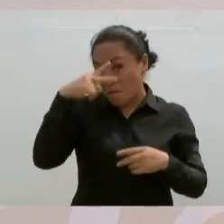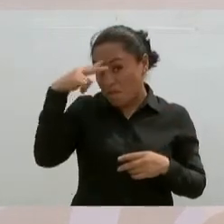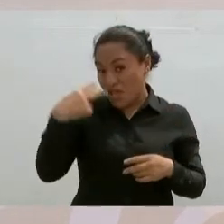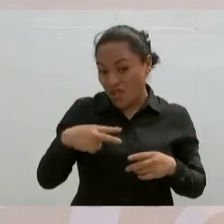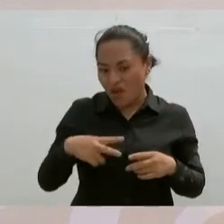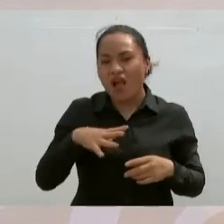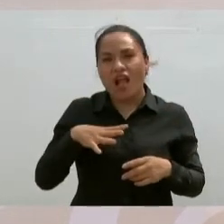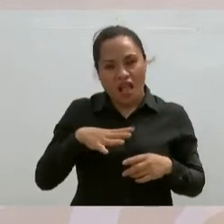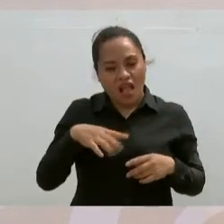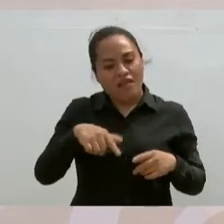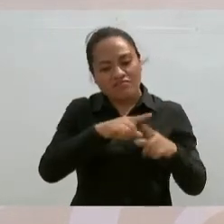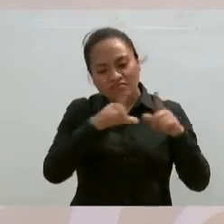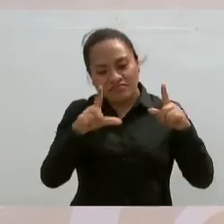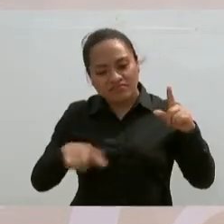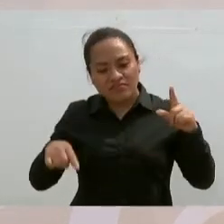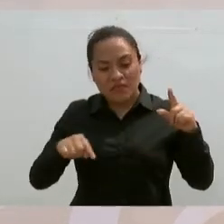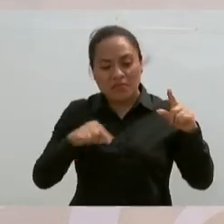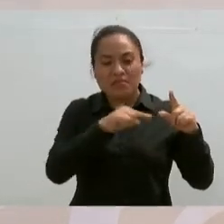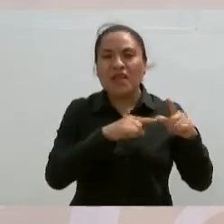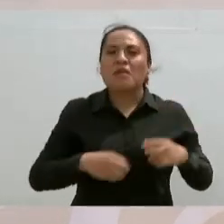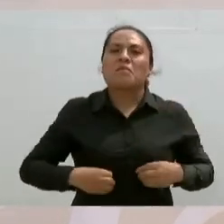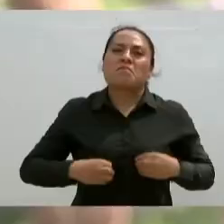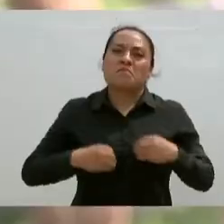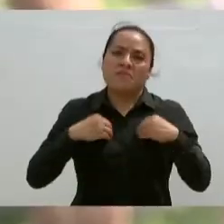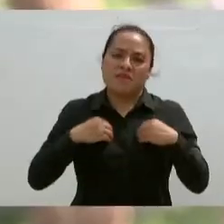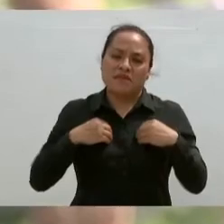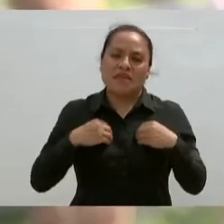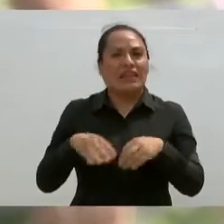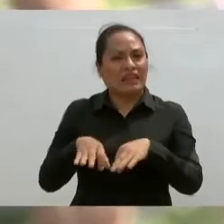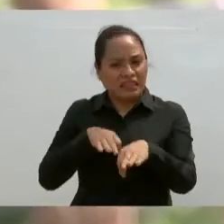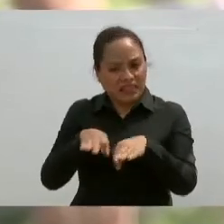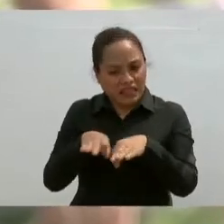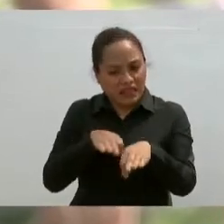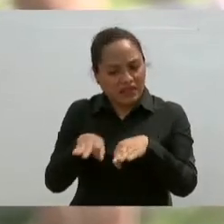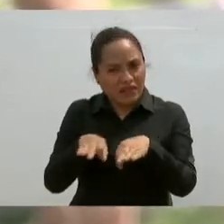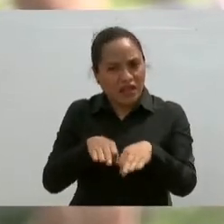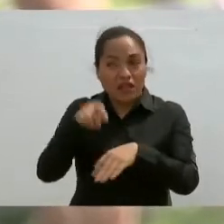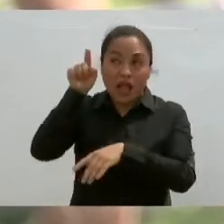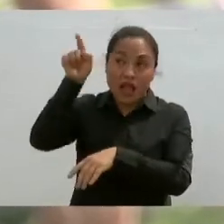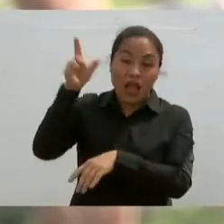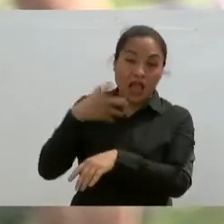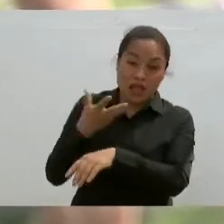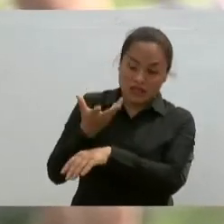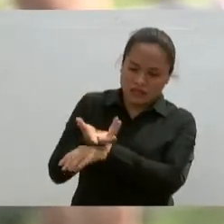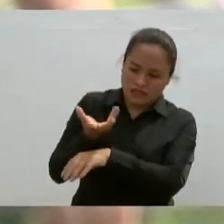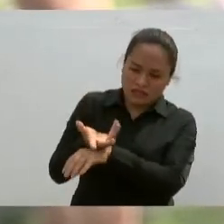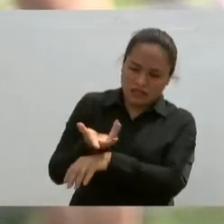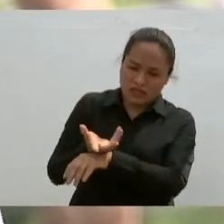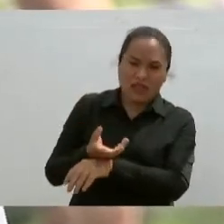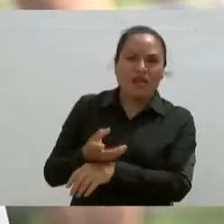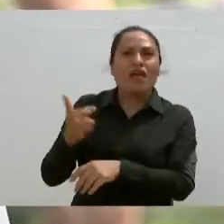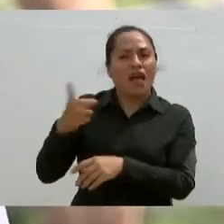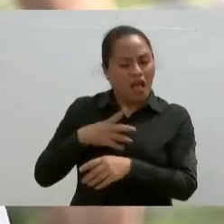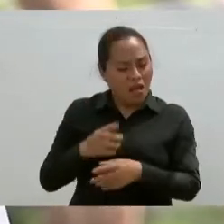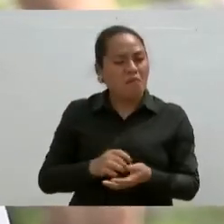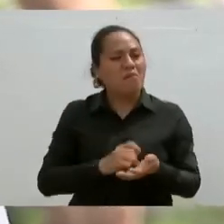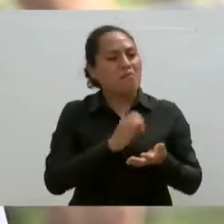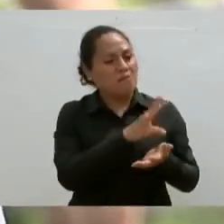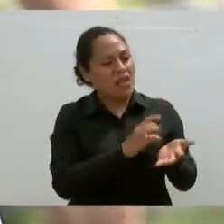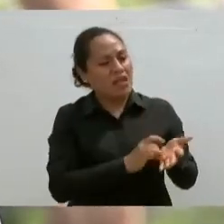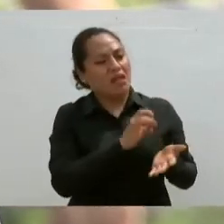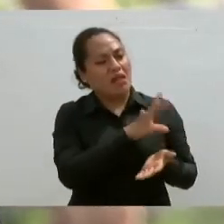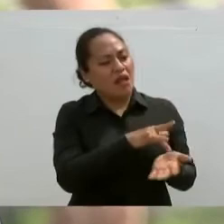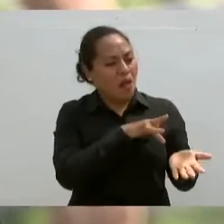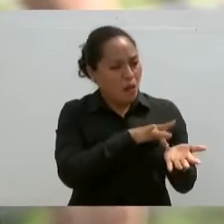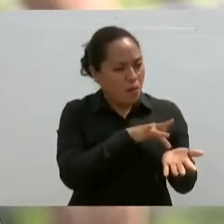viven y trabajan en Estados Unidos. Nos están enviando más apoyo,